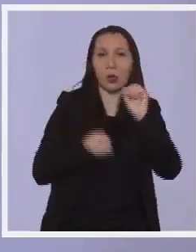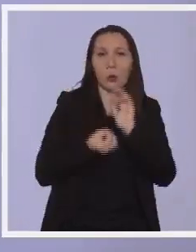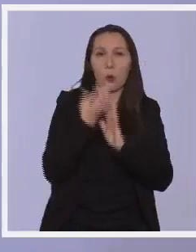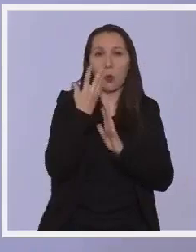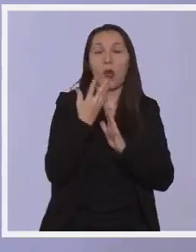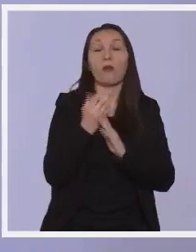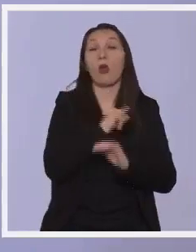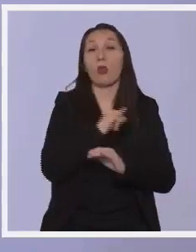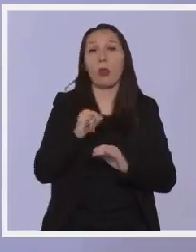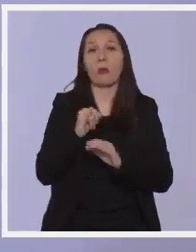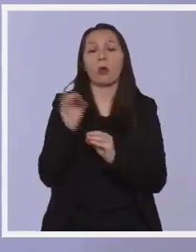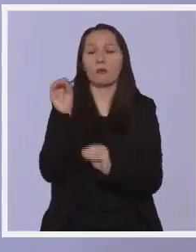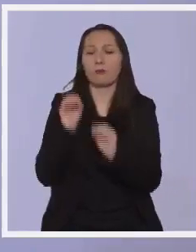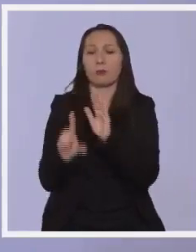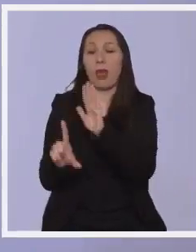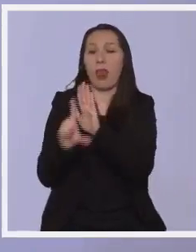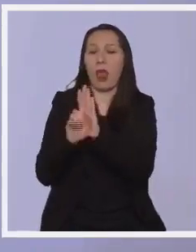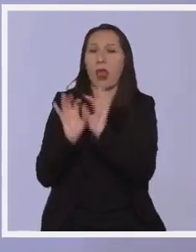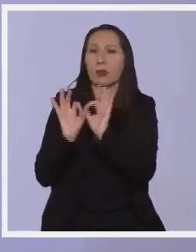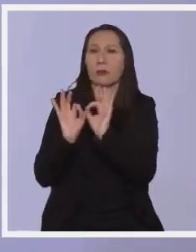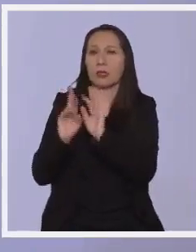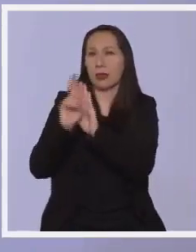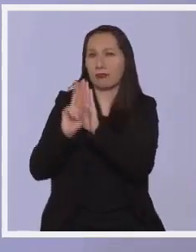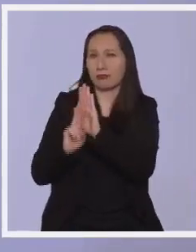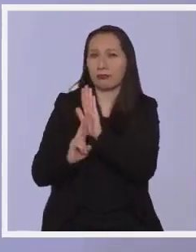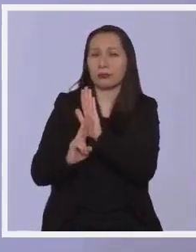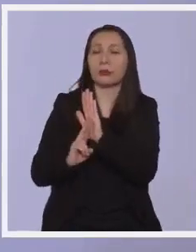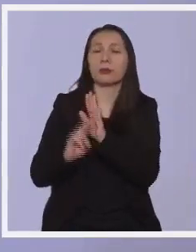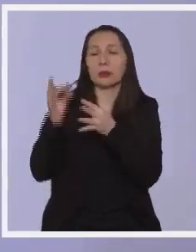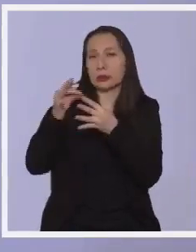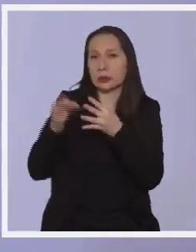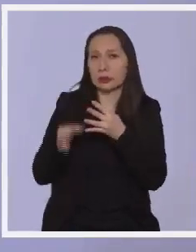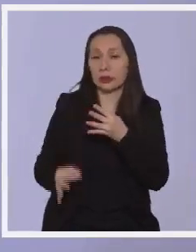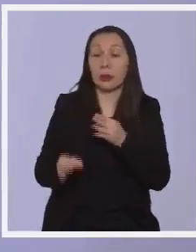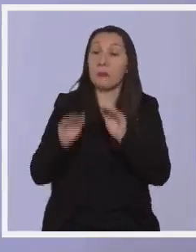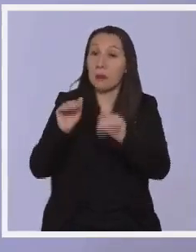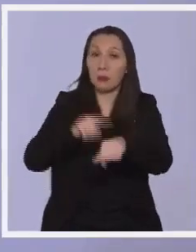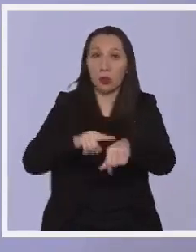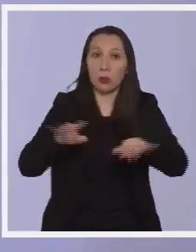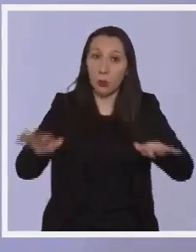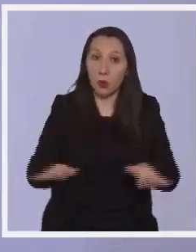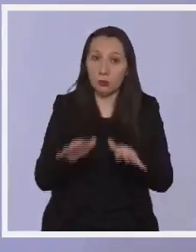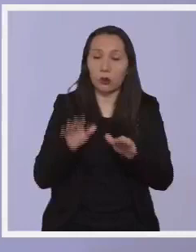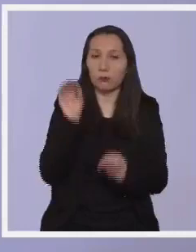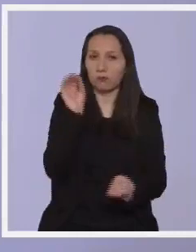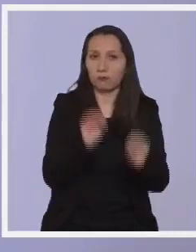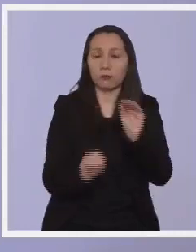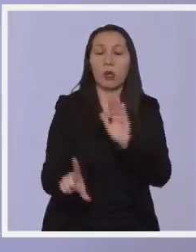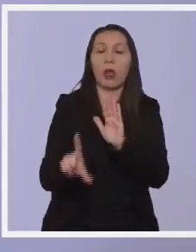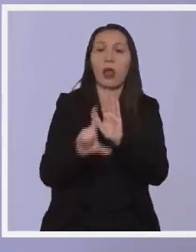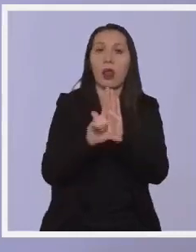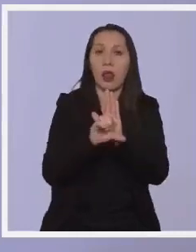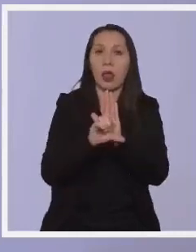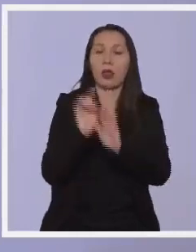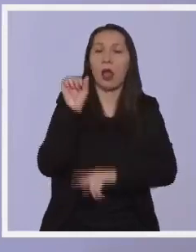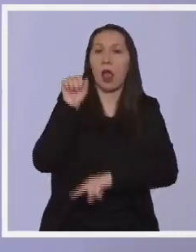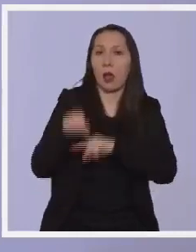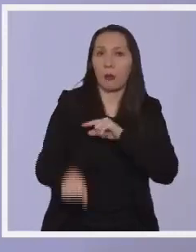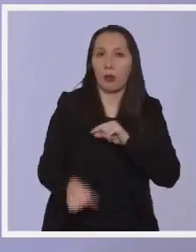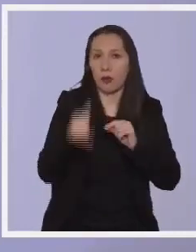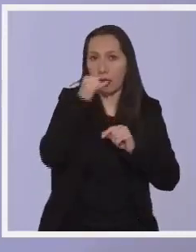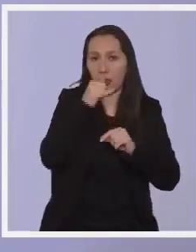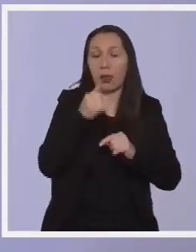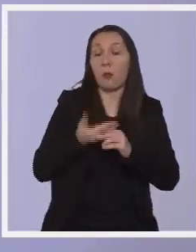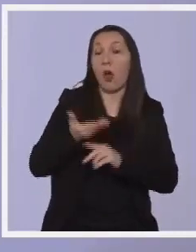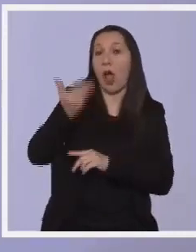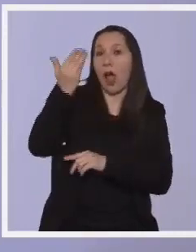que regularse a través de una ley sus detalles. Al mismo tiempo, este esfuerzo también está implementando leyes que se aprobaron en el periodo